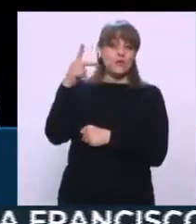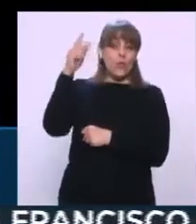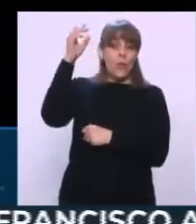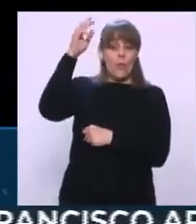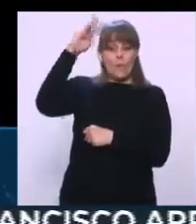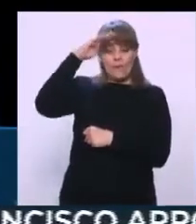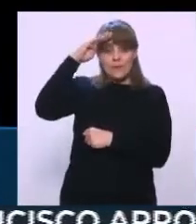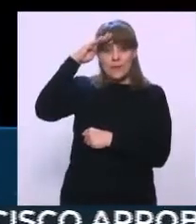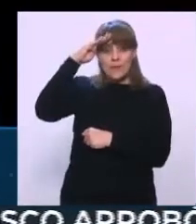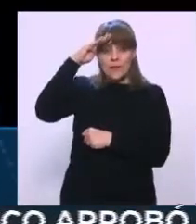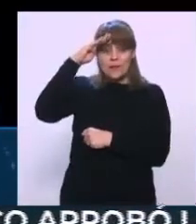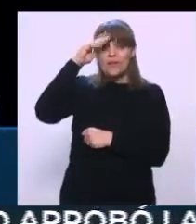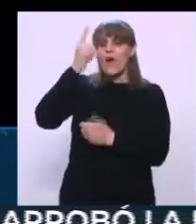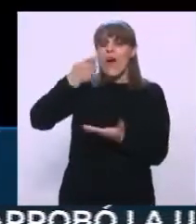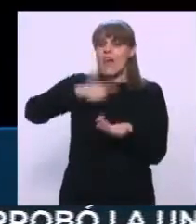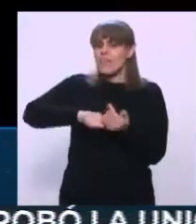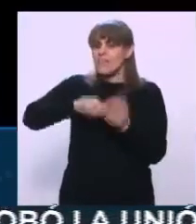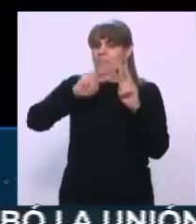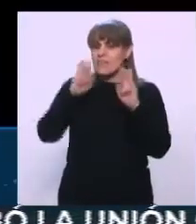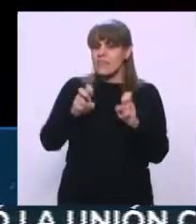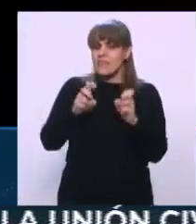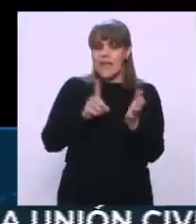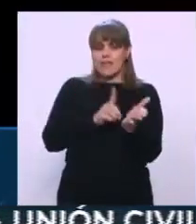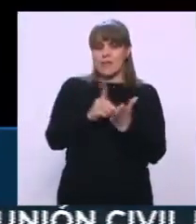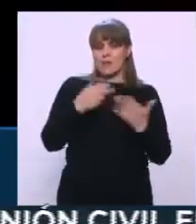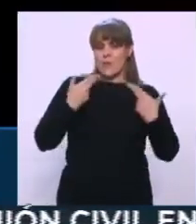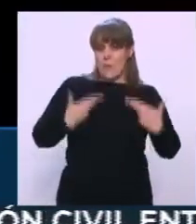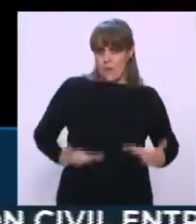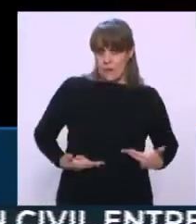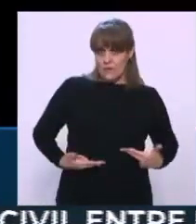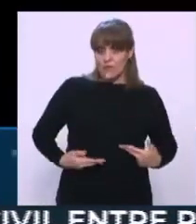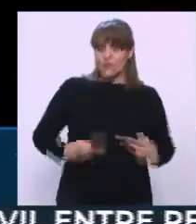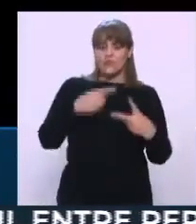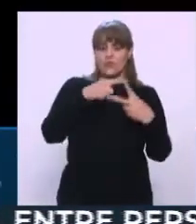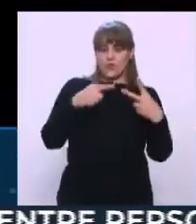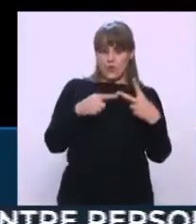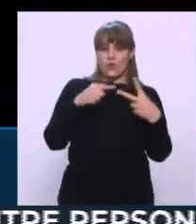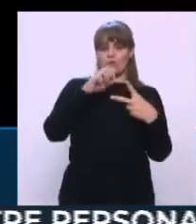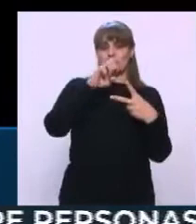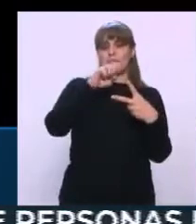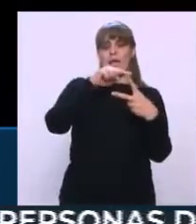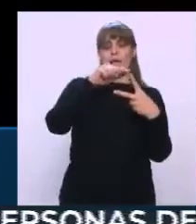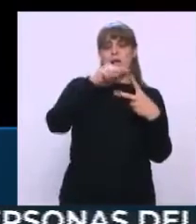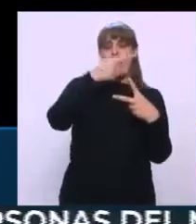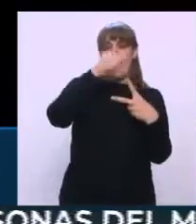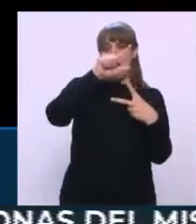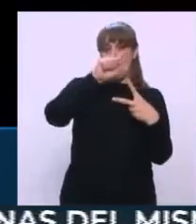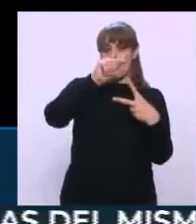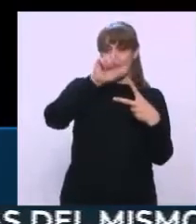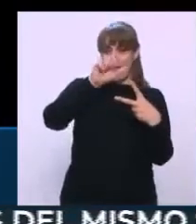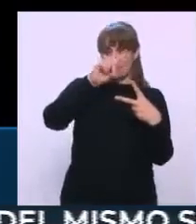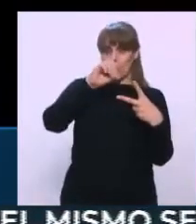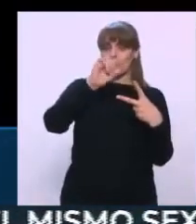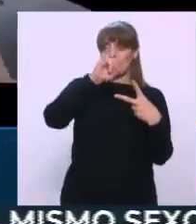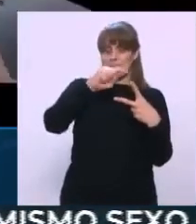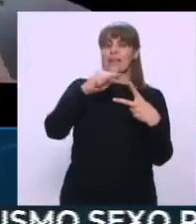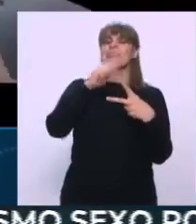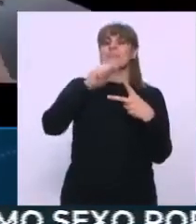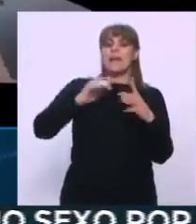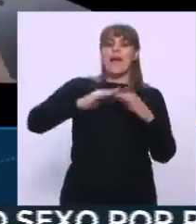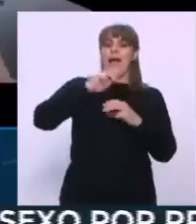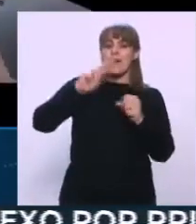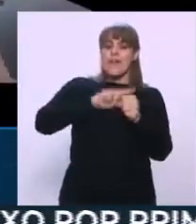derechos humanos. Las últimas dos encíclicas, Laudato Si sobre el medio ambiente, sobre la casa en común, y sobre